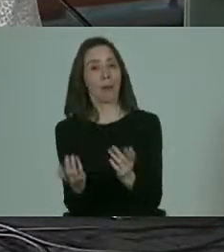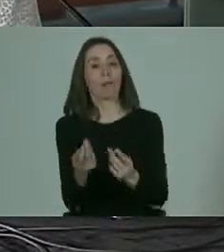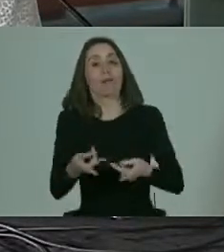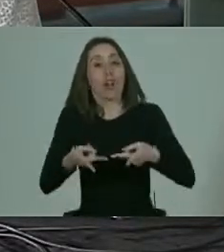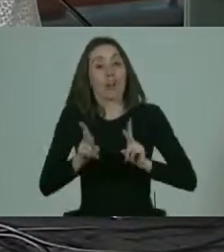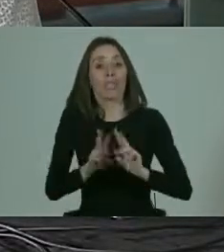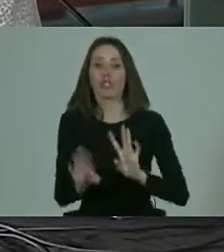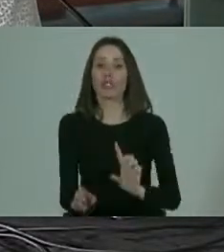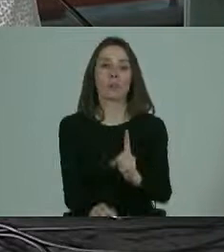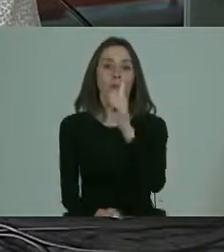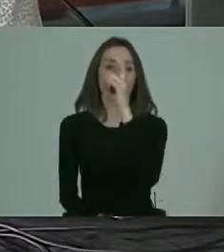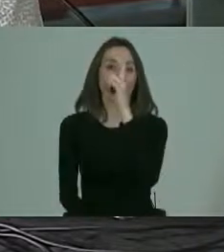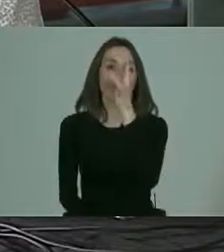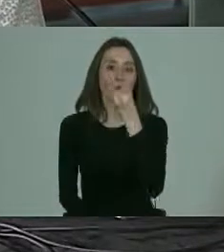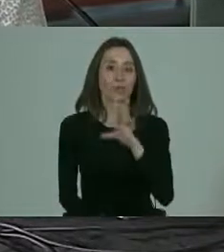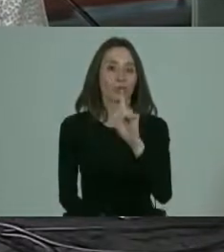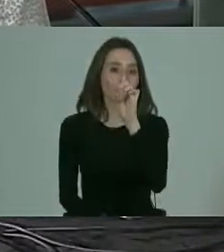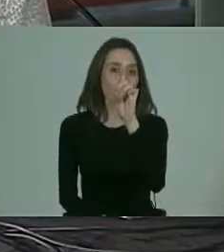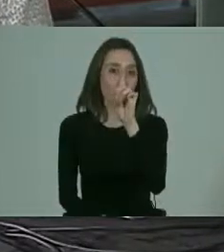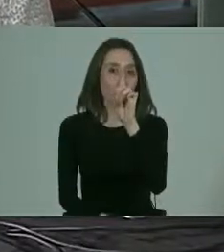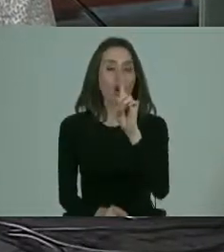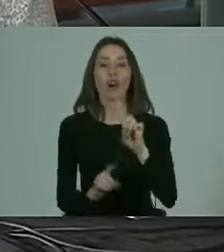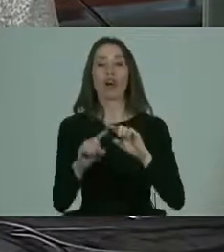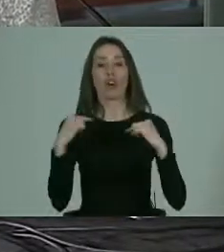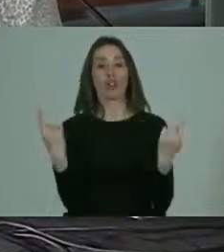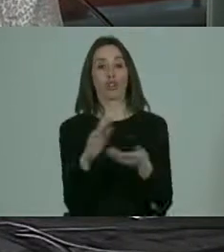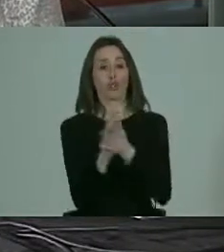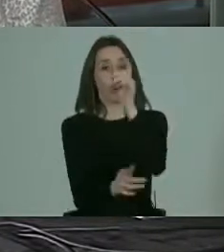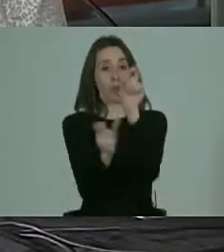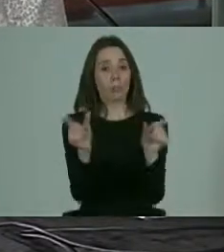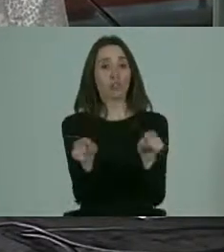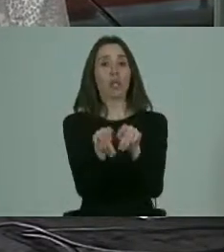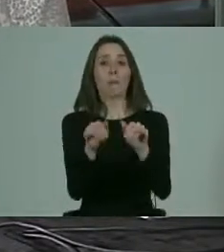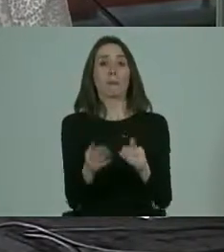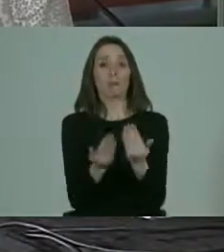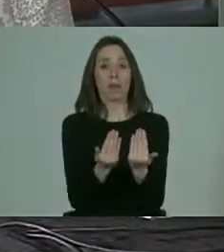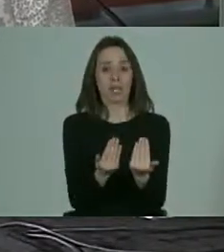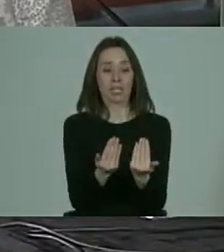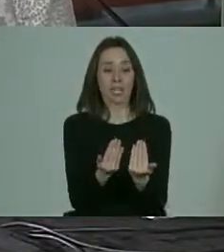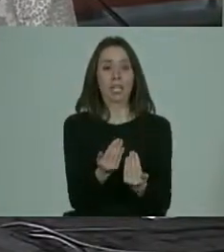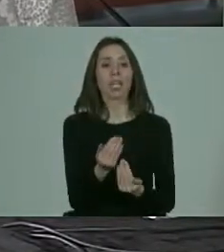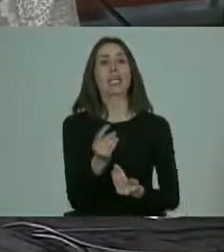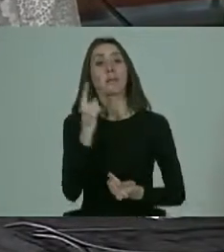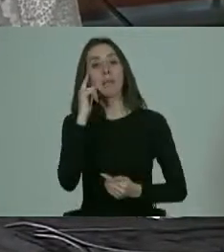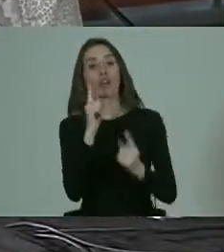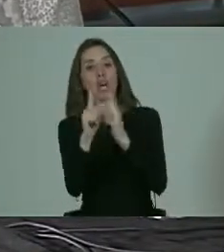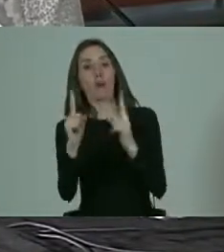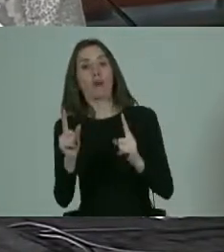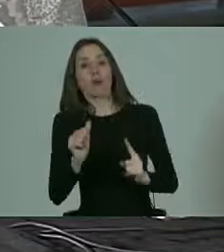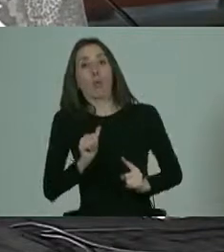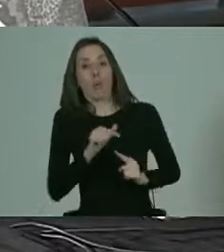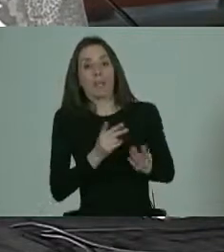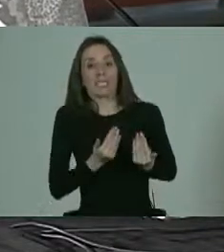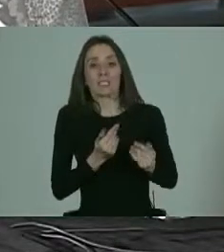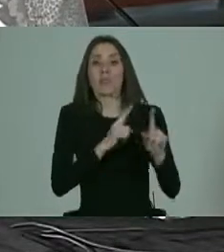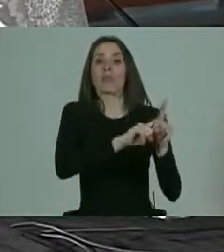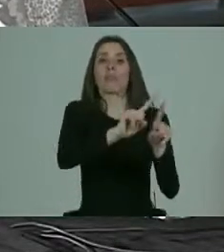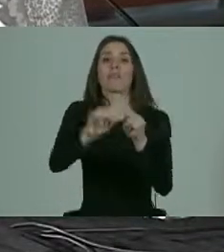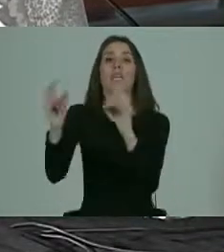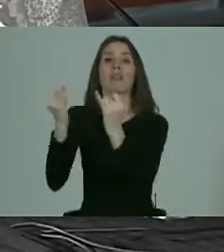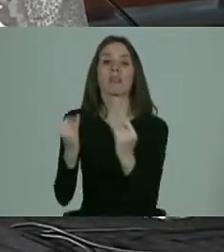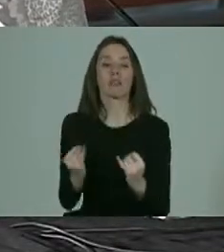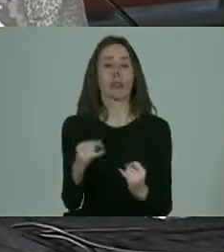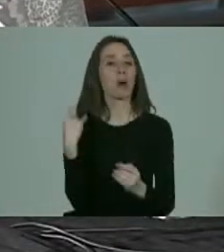uno las necesidades todos tenemos las mismas las satisfacemos de manera distinta pero todos tenemos